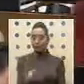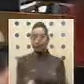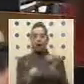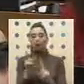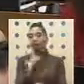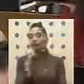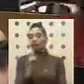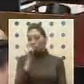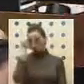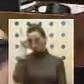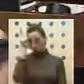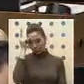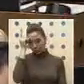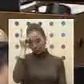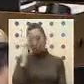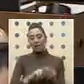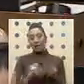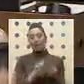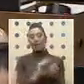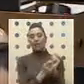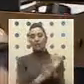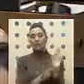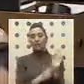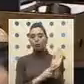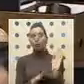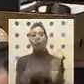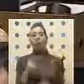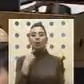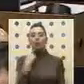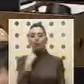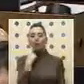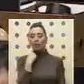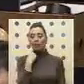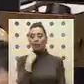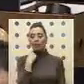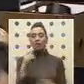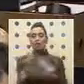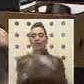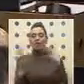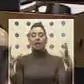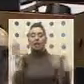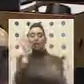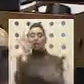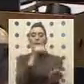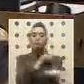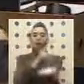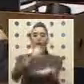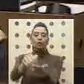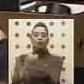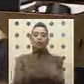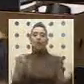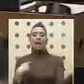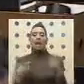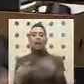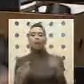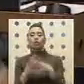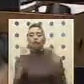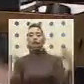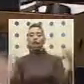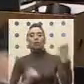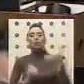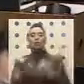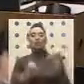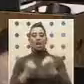quieran entender que la reforma tributaria solo va a afectar a las grandes fortunas, los grandes negocios, las grandes empresas de